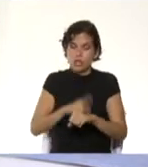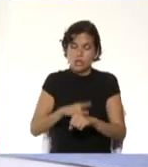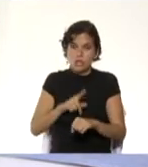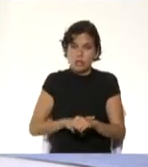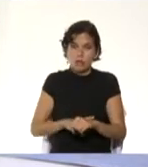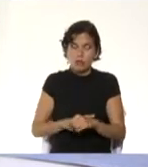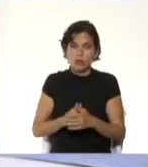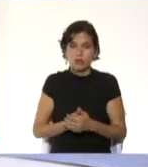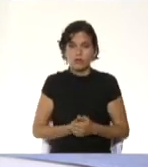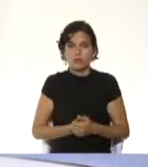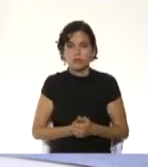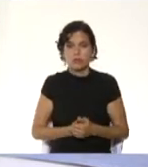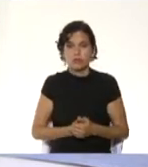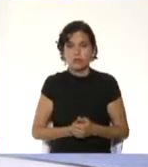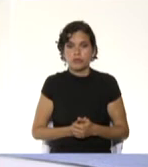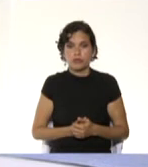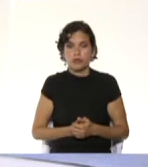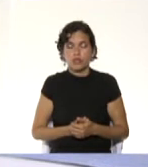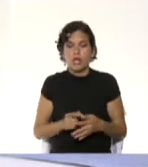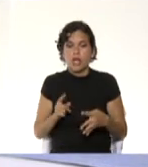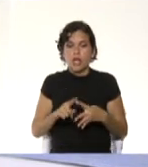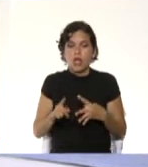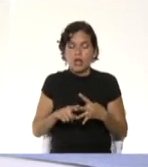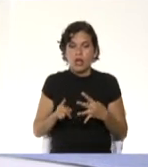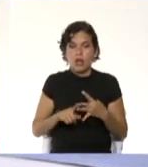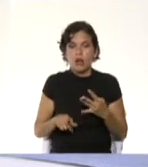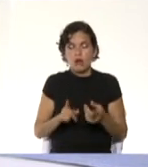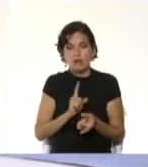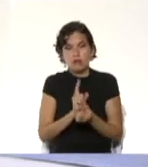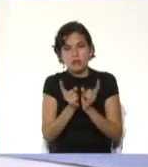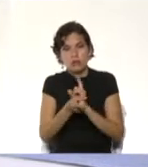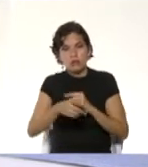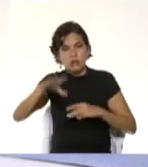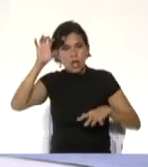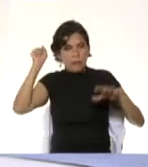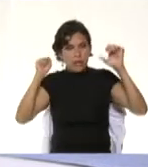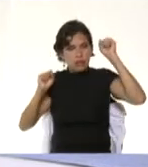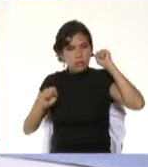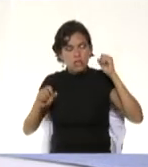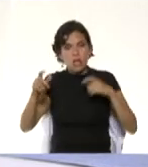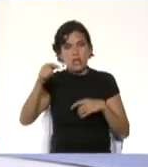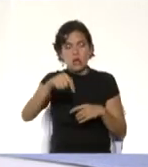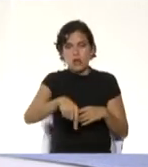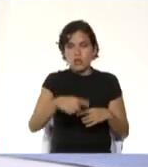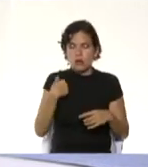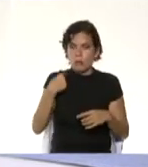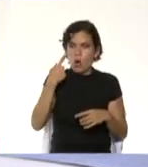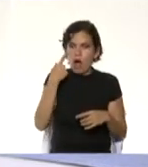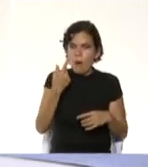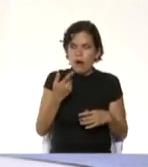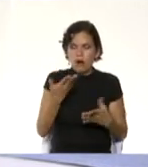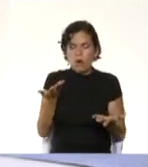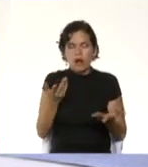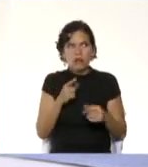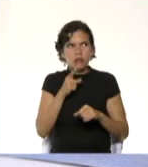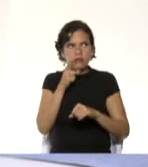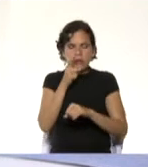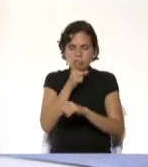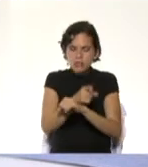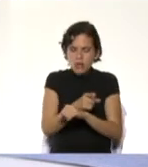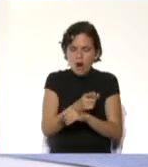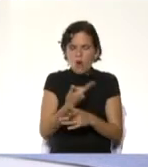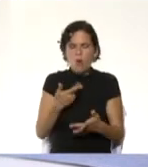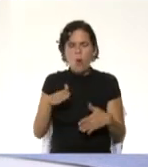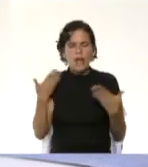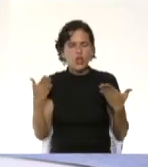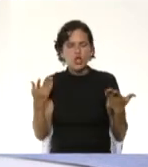¿sí?, los factores que modifican el aprendizaje, y ahorita vamos a ver lo que es la toma de decisiones. Cuando nosotros